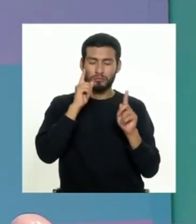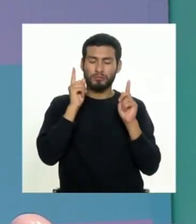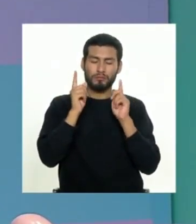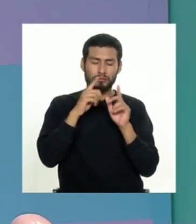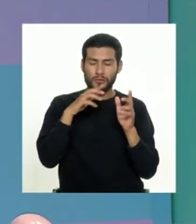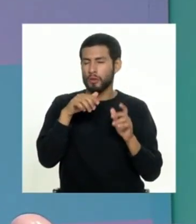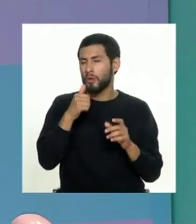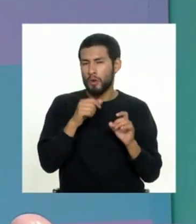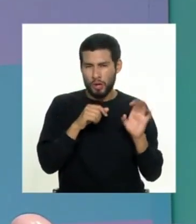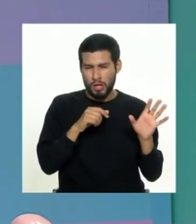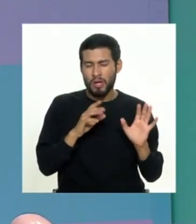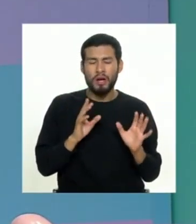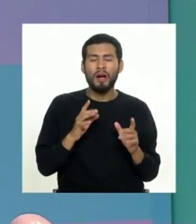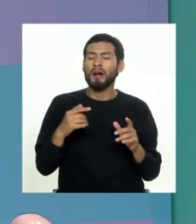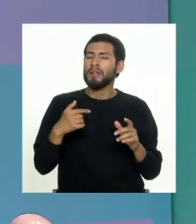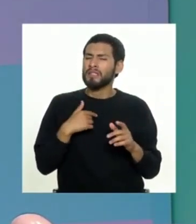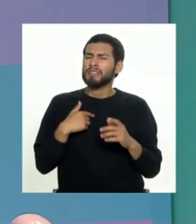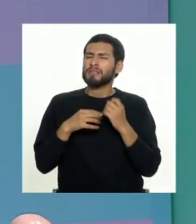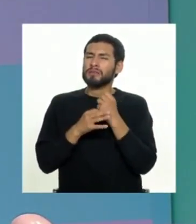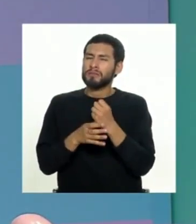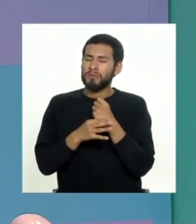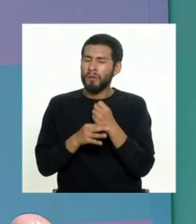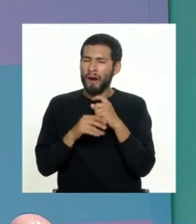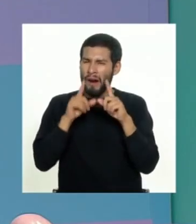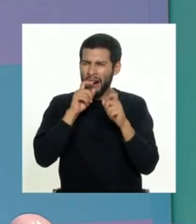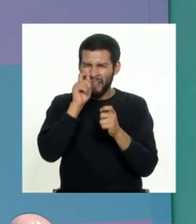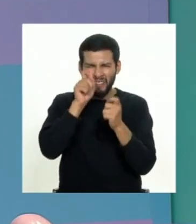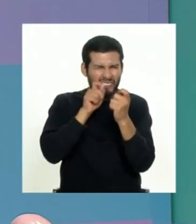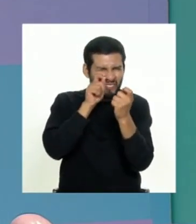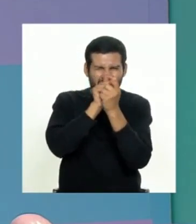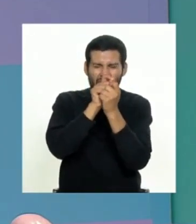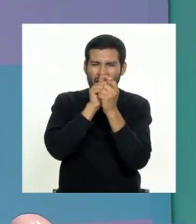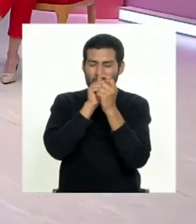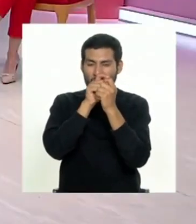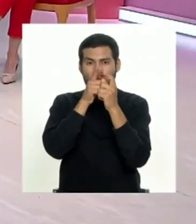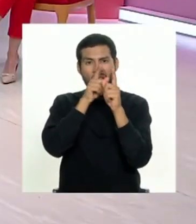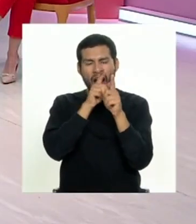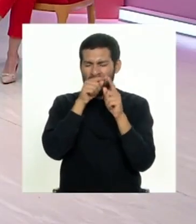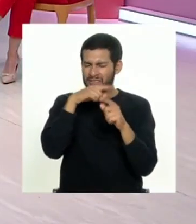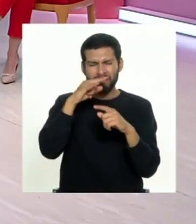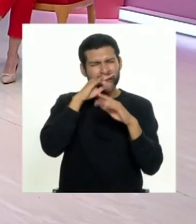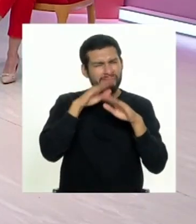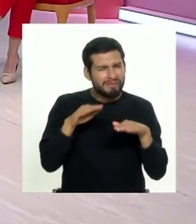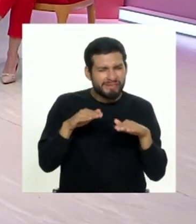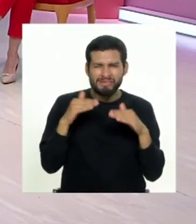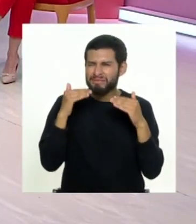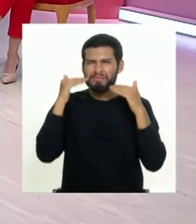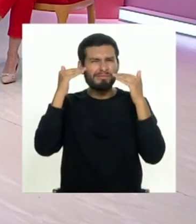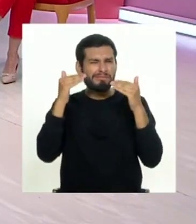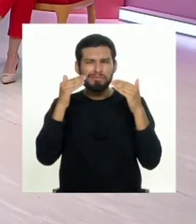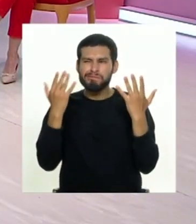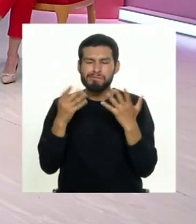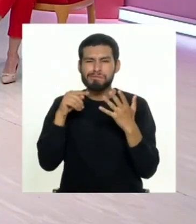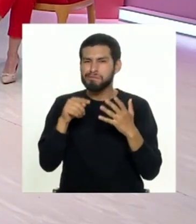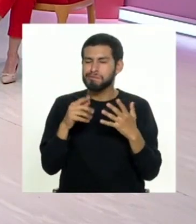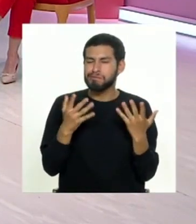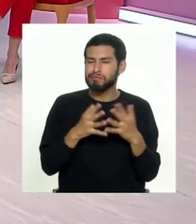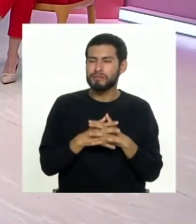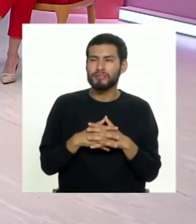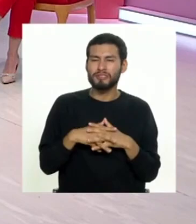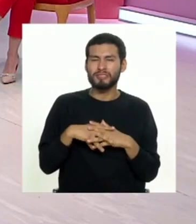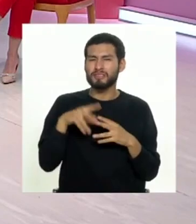motivo. Yo quería preguntar a la doctora, específicamente, doctora, a veces cuando los niños o los adultos usan esto de los